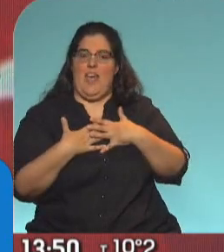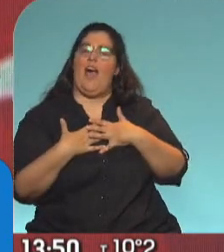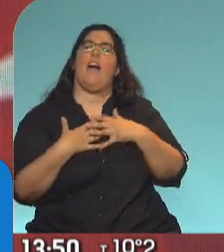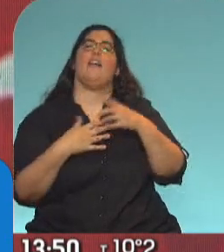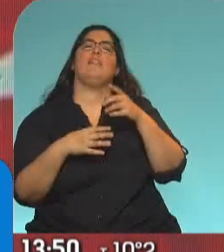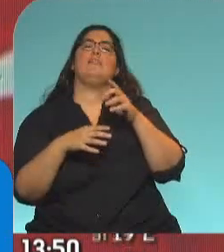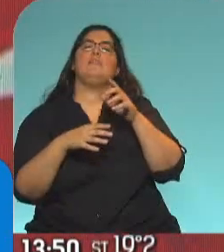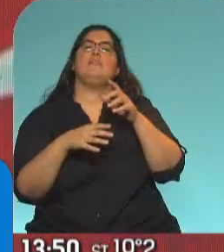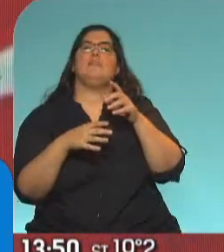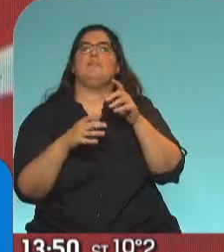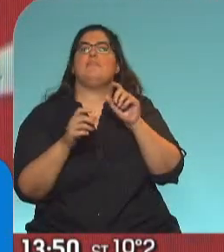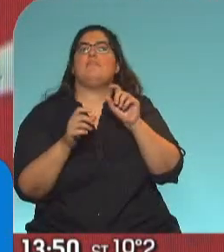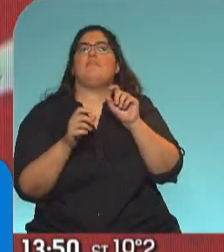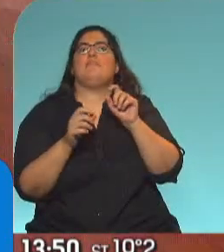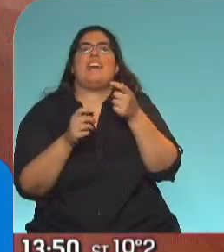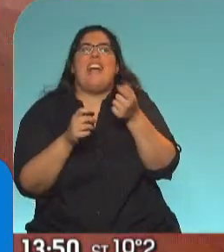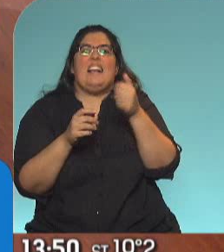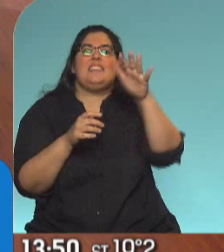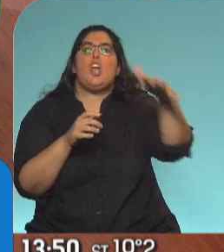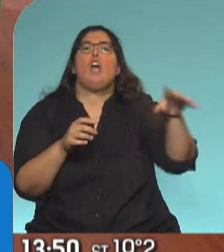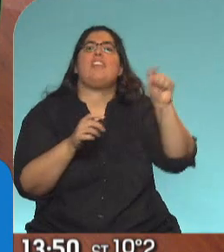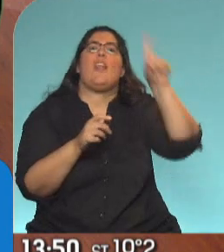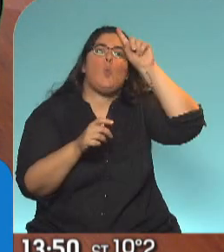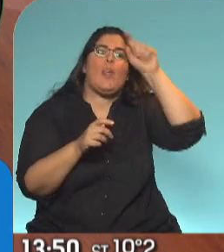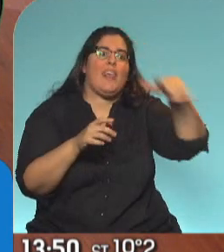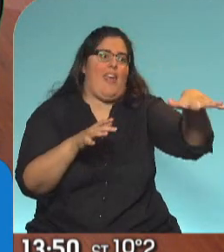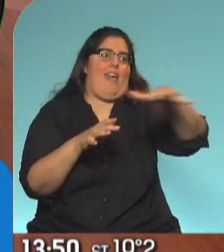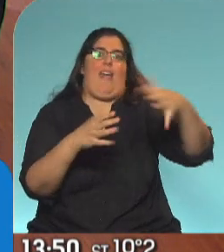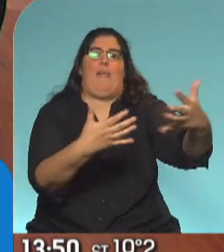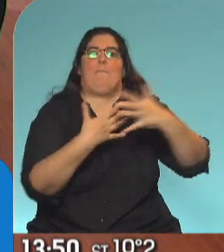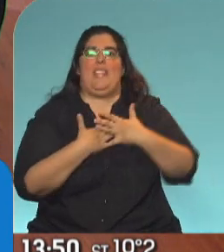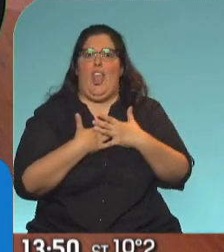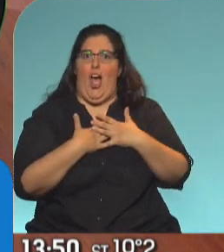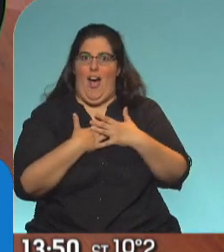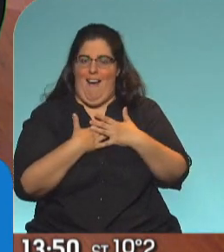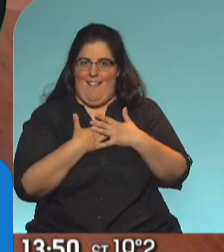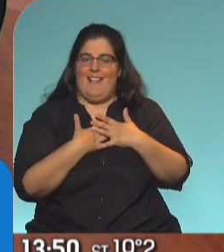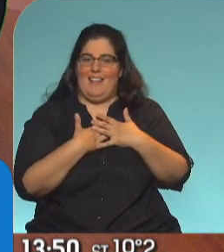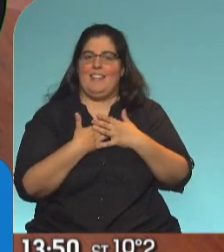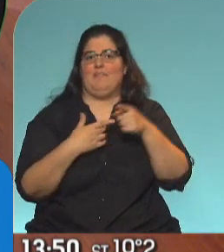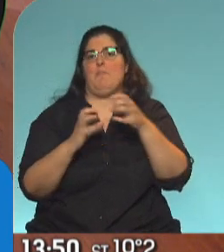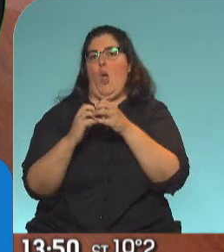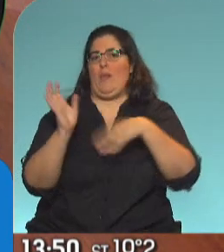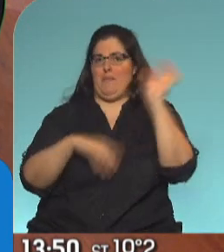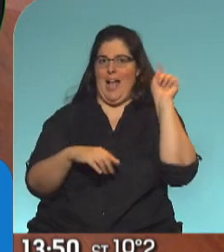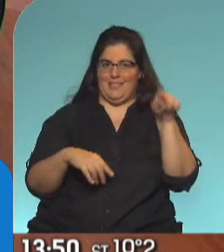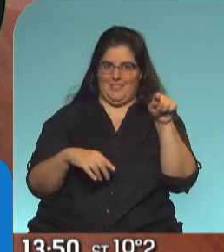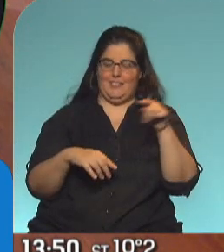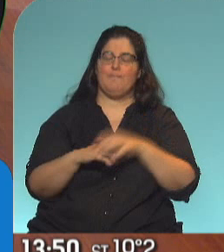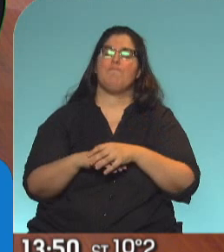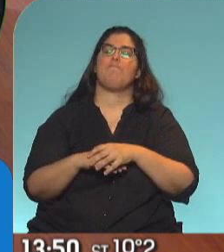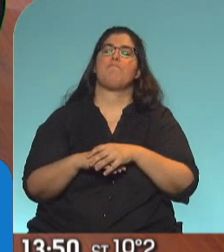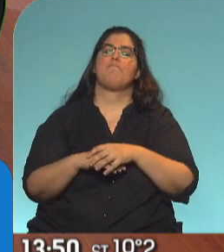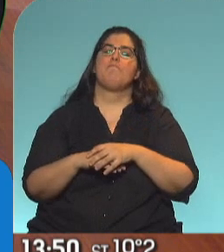llega prácticamente hasta las costas de Turquía. Hasta las costas, según el reclamo griego. El gran problema. Luego